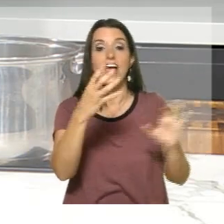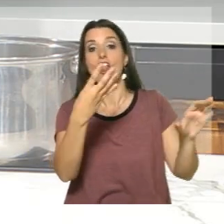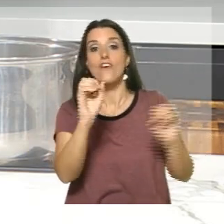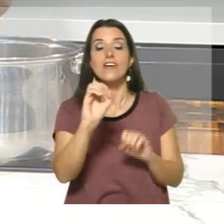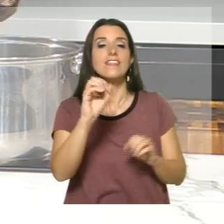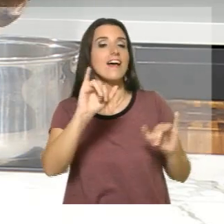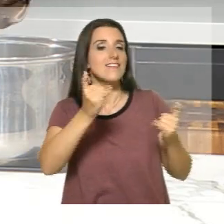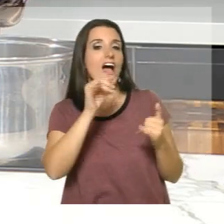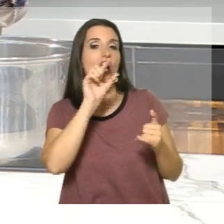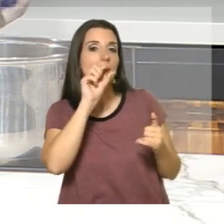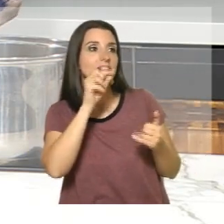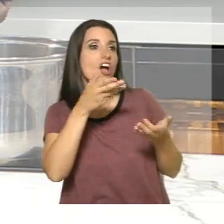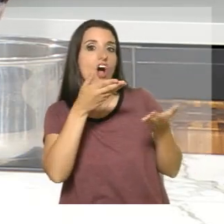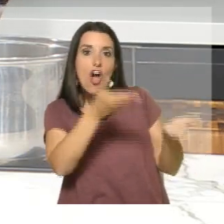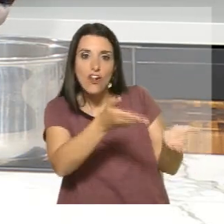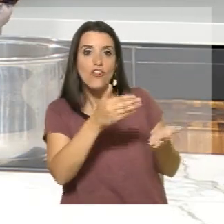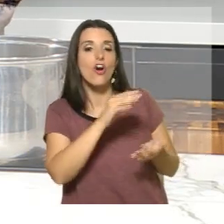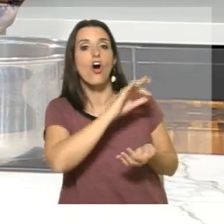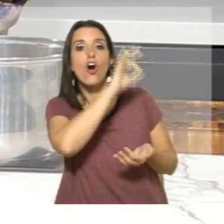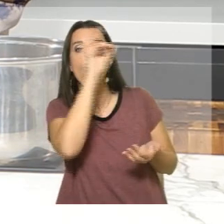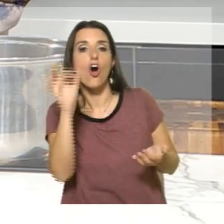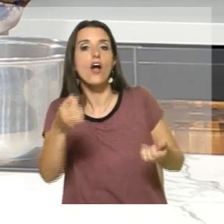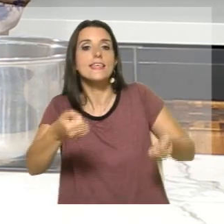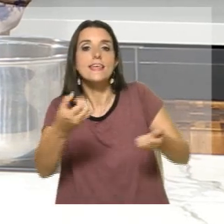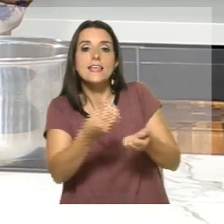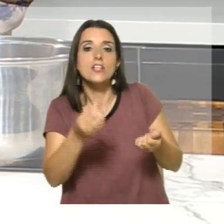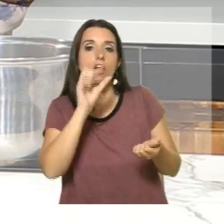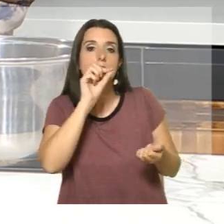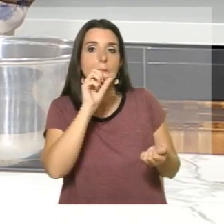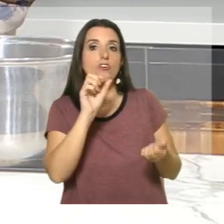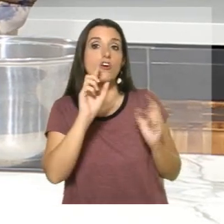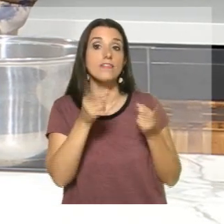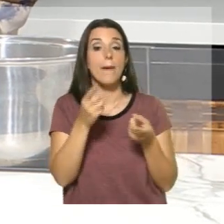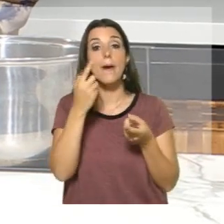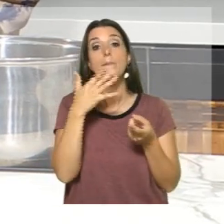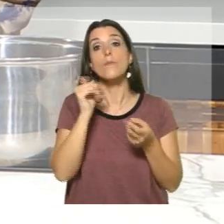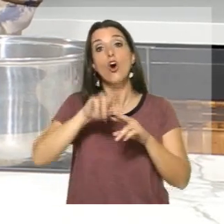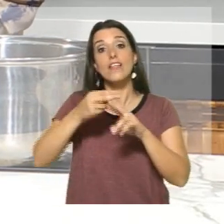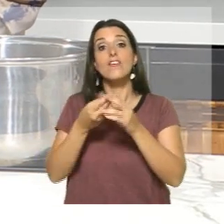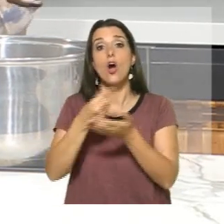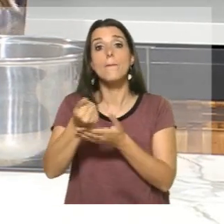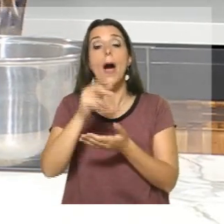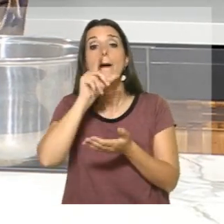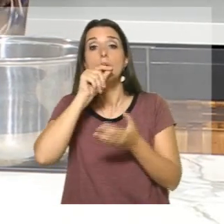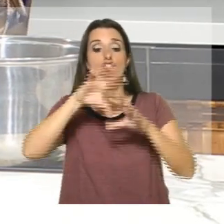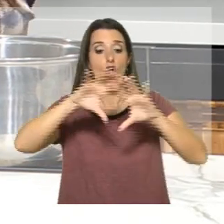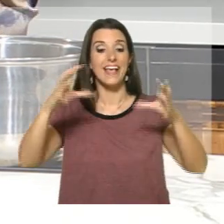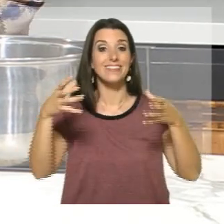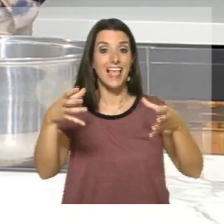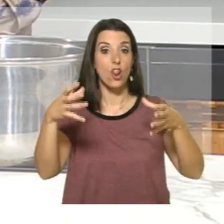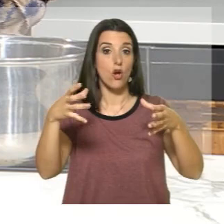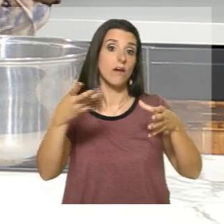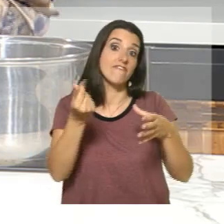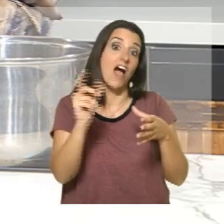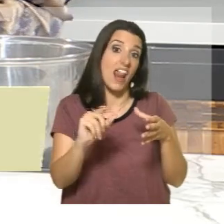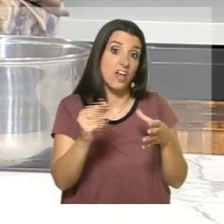Sí, hay que utilizarlo todo, ¿no? Y yo justo pensaba en eso, recomendarle volver a comprar el pollo entero, ¿no? Que eso es más económico.